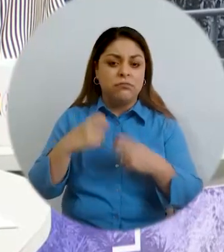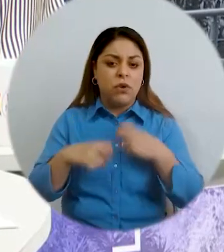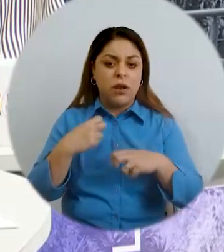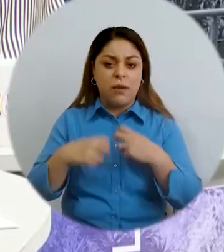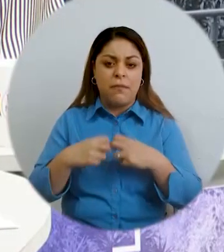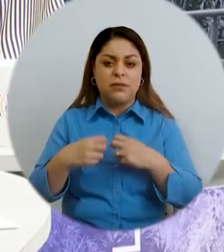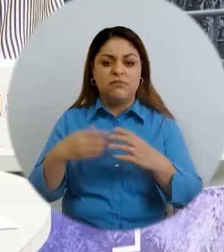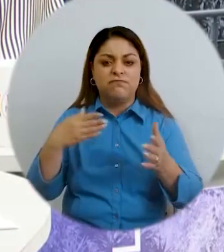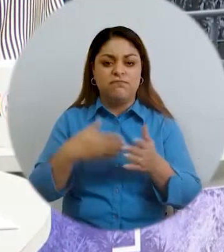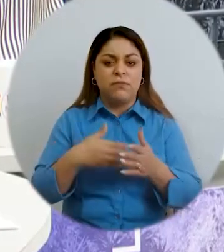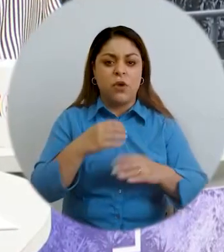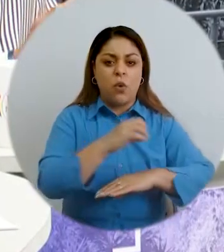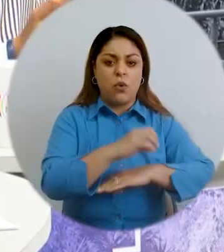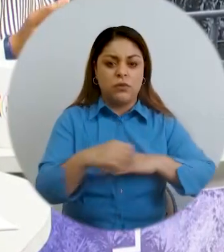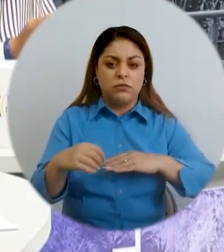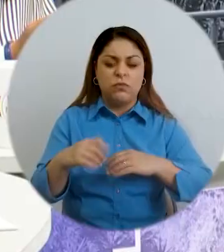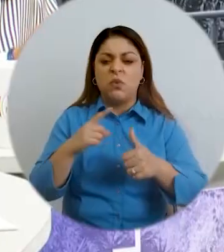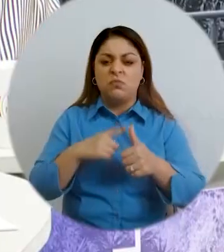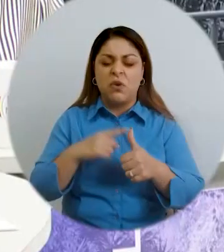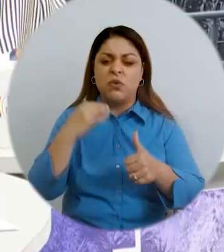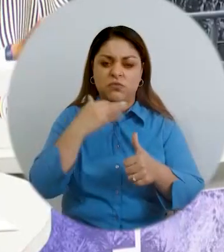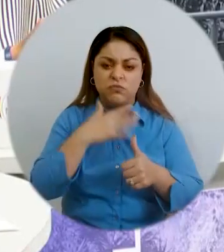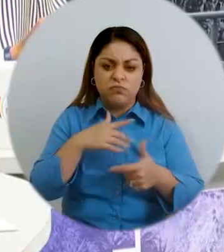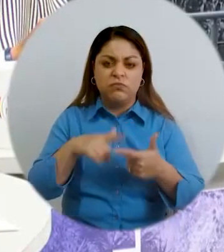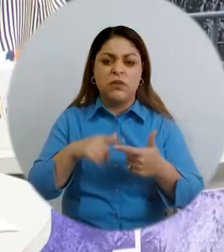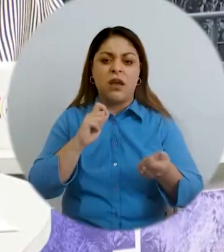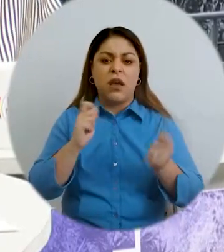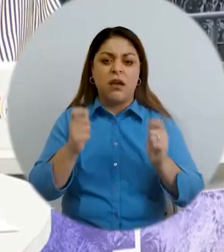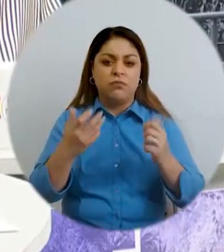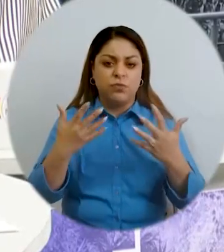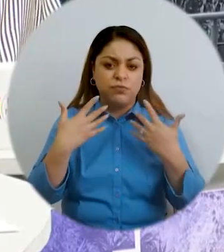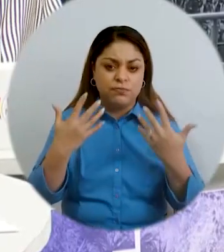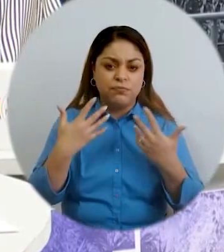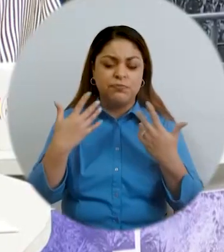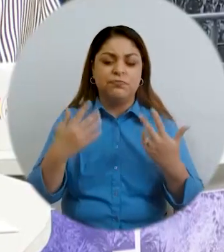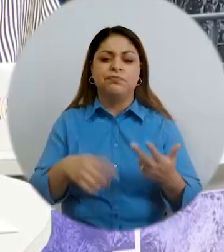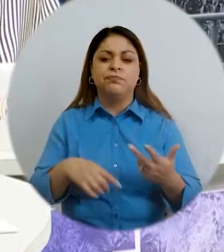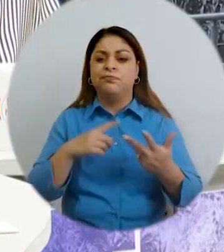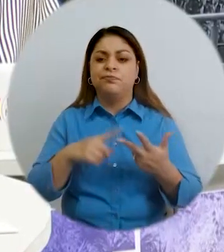a estos cuerpos de agua: contaminación, cambio climático,